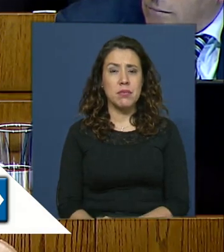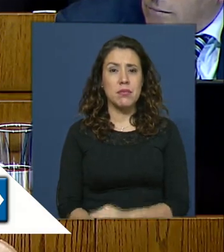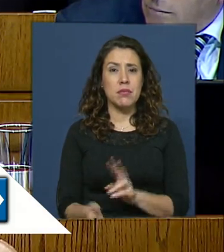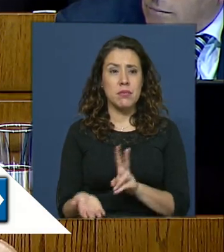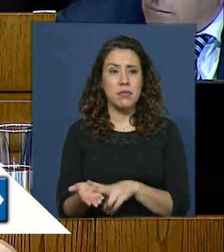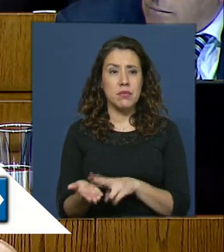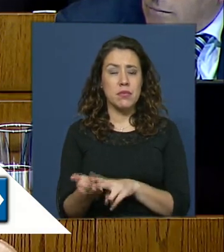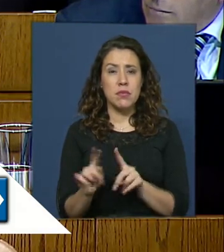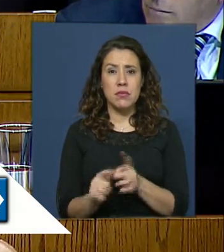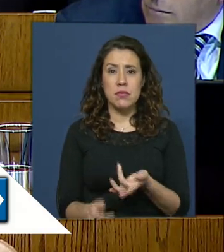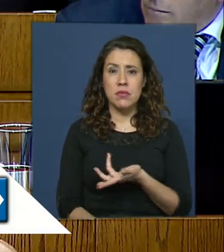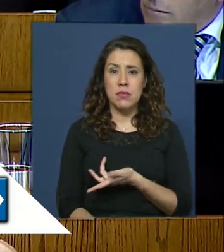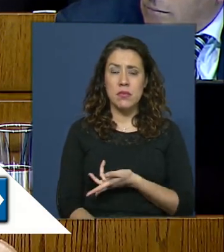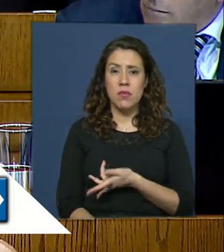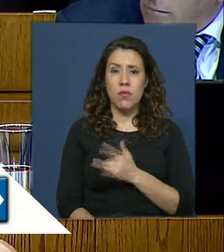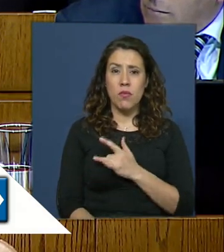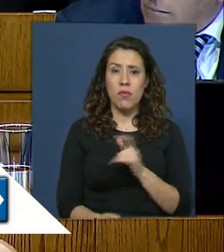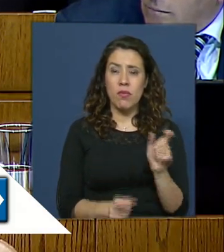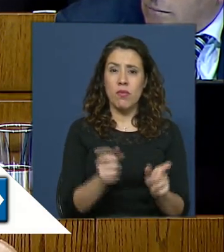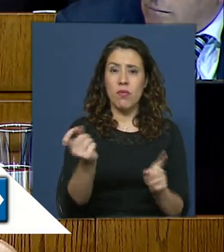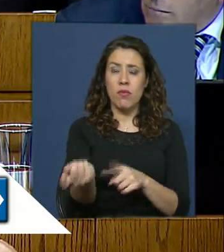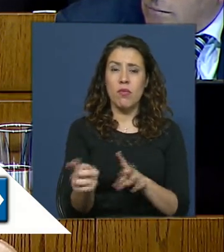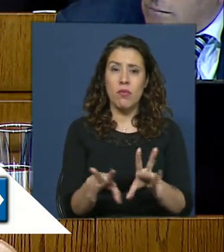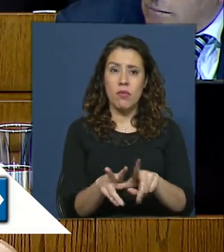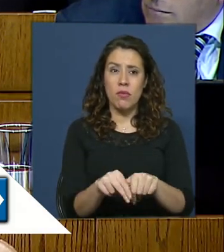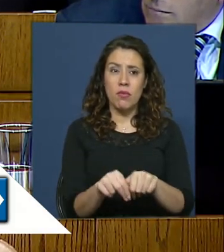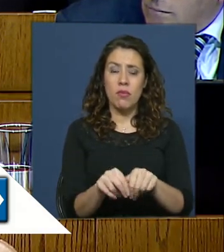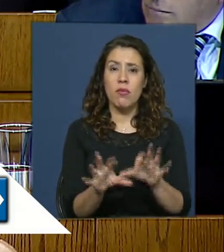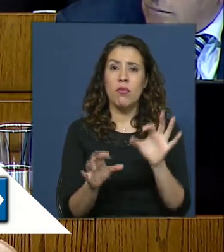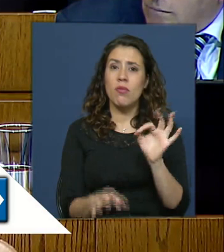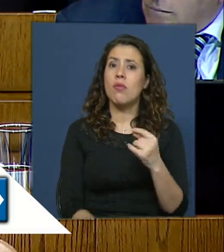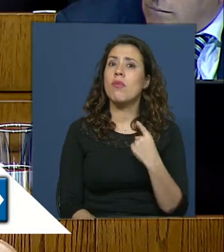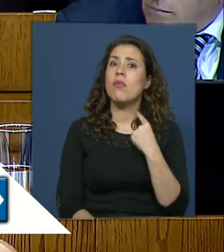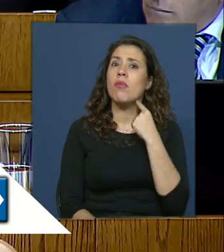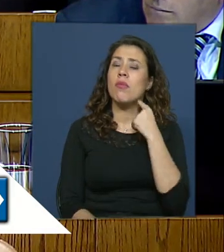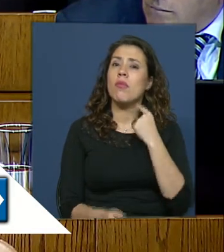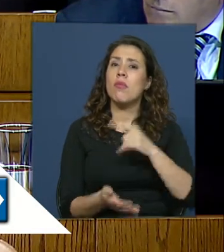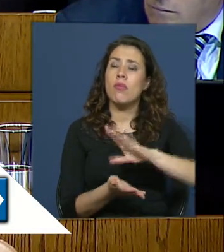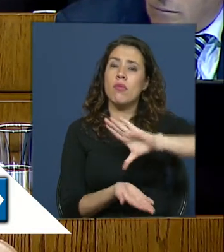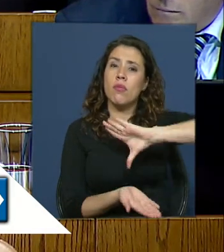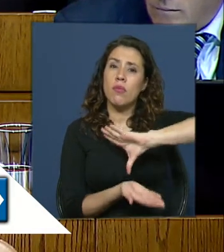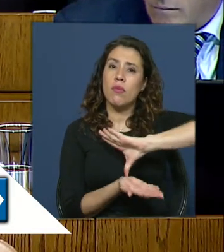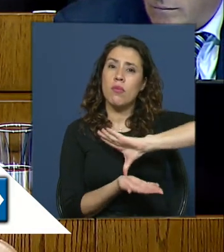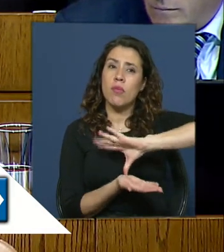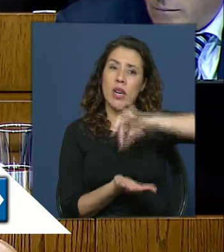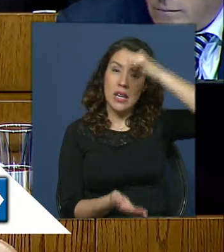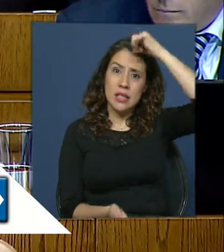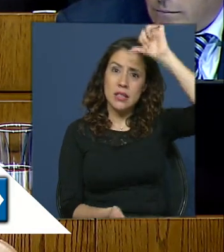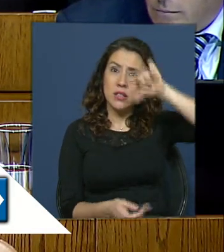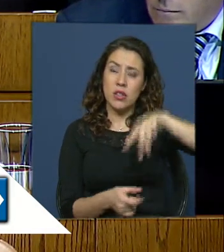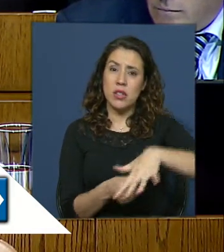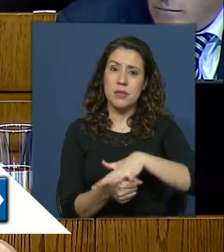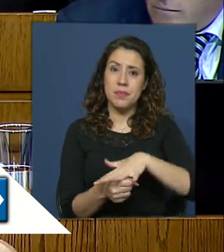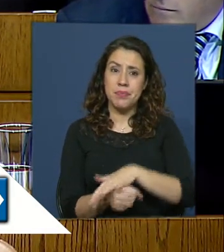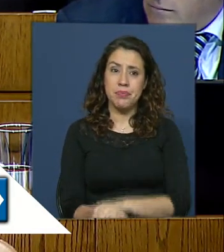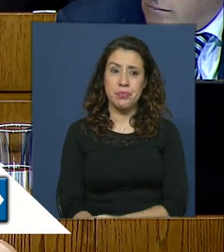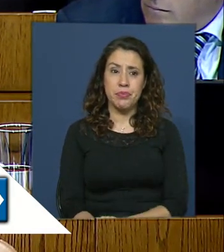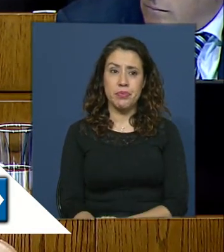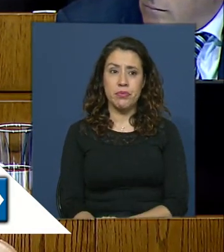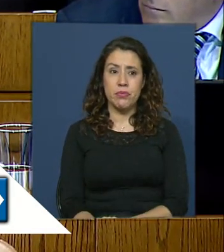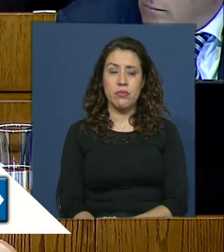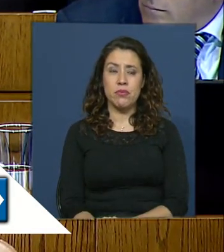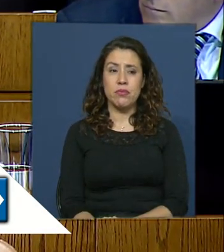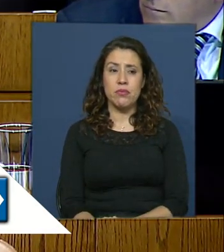verdadera ofensa a los familiares o a las mismas víctimas y a todo el país que ha condenado estos hechos.